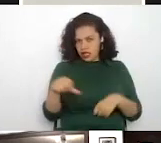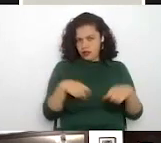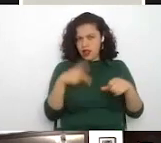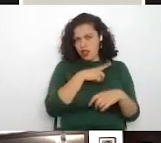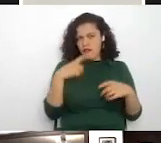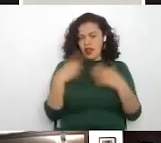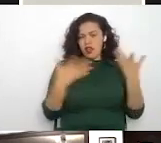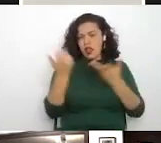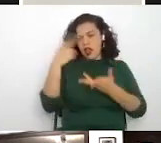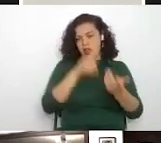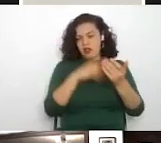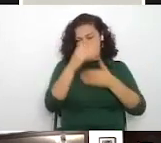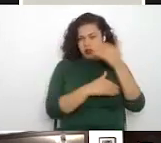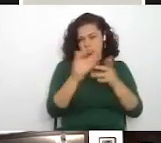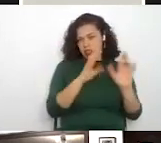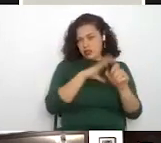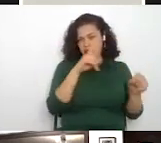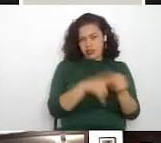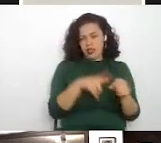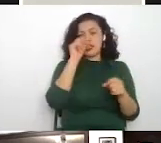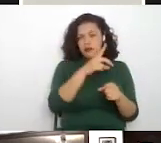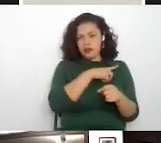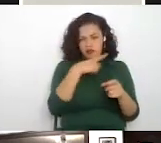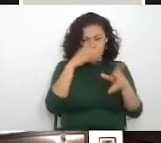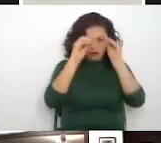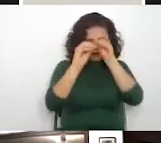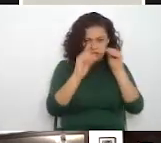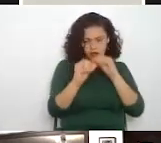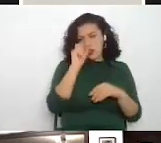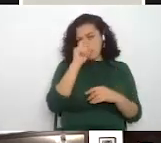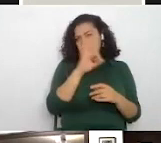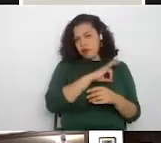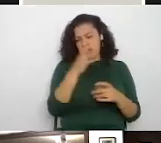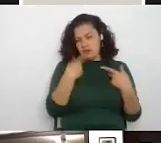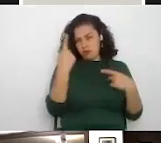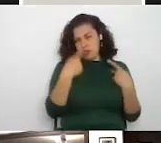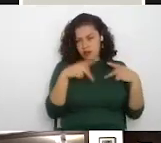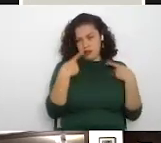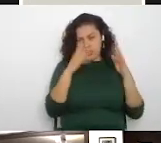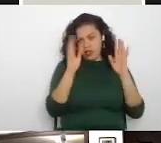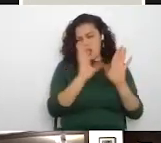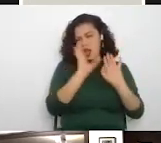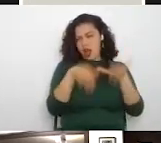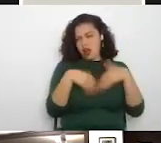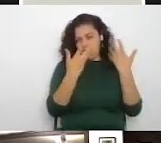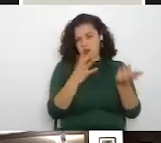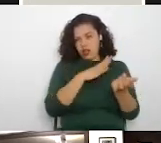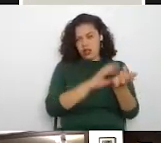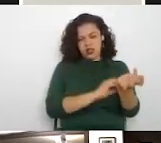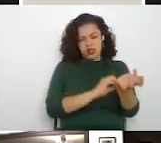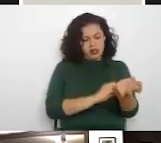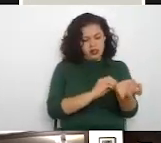algún procedimiento determinado y debemos de ponerlo. Puede ser incluso una persona externa, no